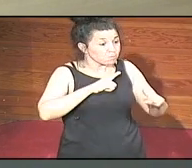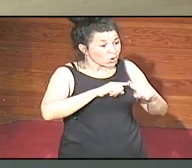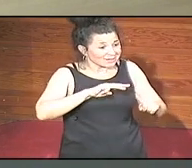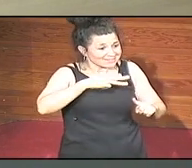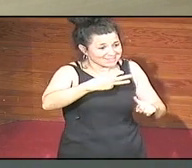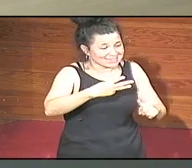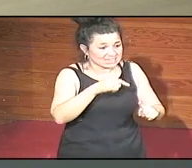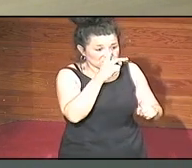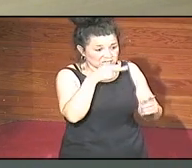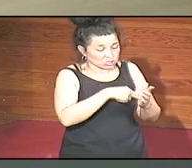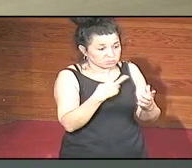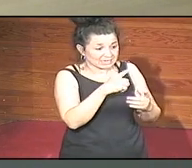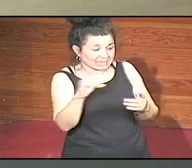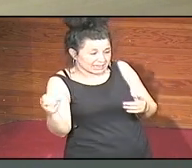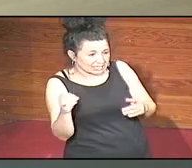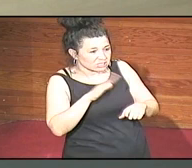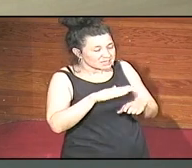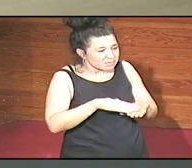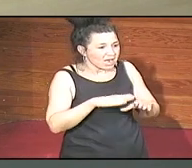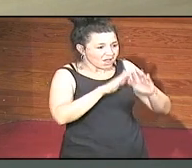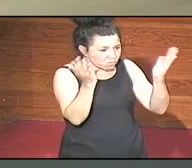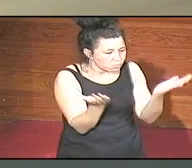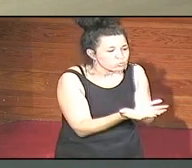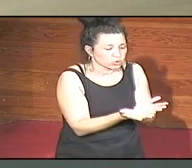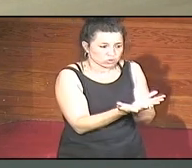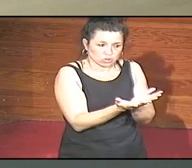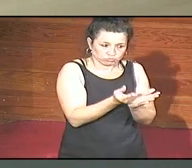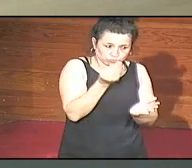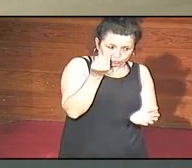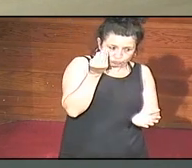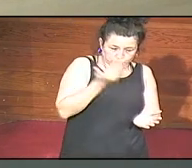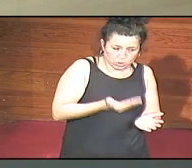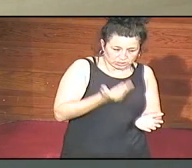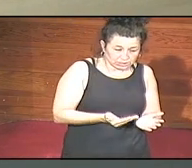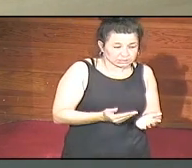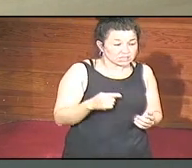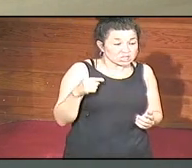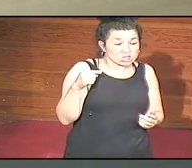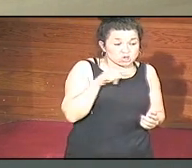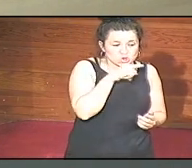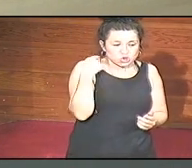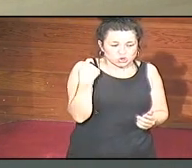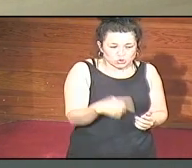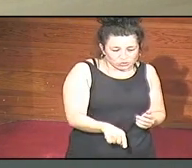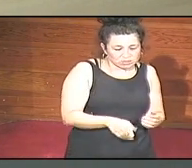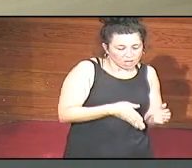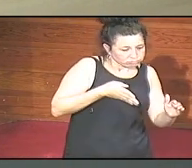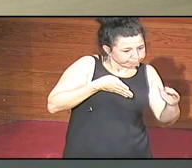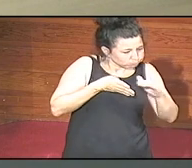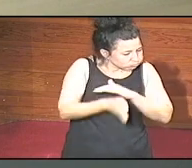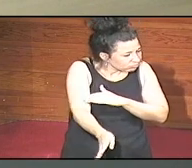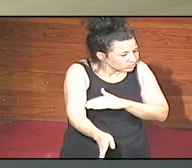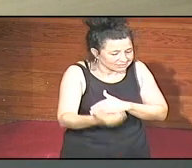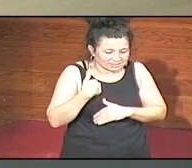políticamente para el resto del mundo ya lo estamos viendo rusia se está metiendo de cabeza en continuidad africano república centroafricana en mali ya está